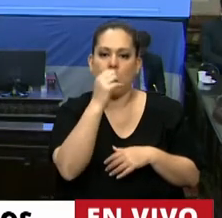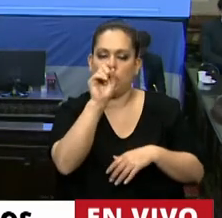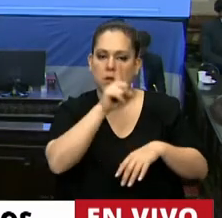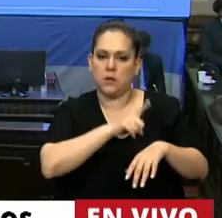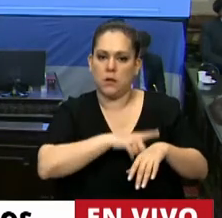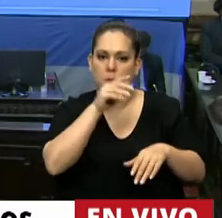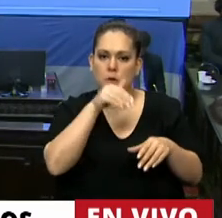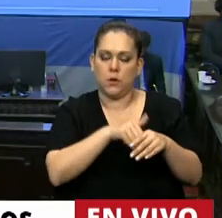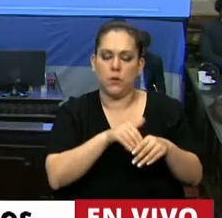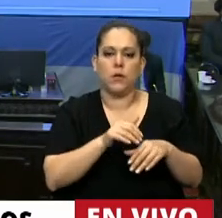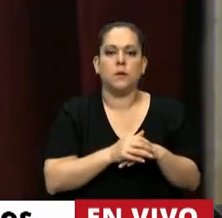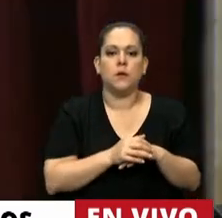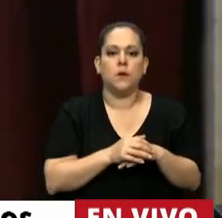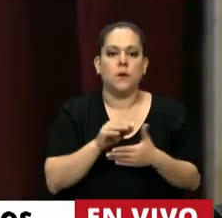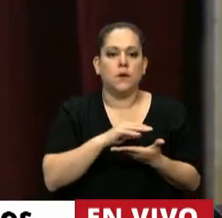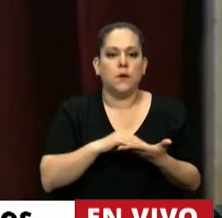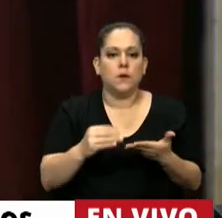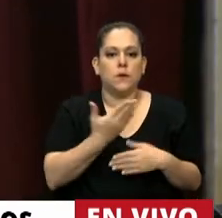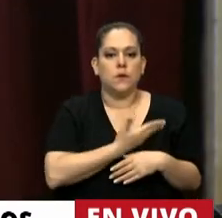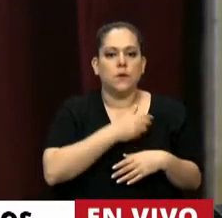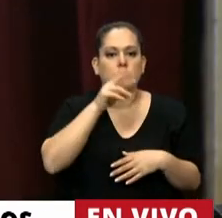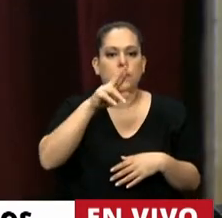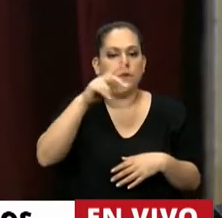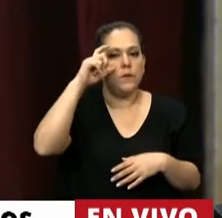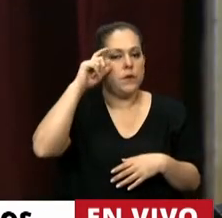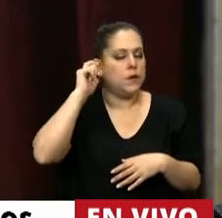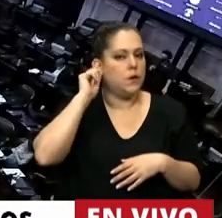Ausente a la hora de votar. Diputada Fregonese Alicia.